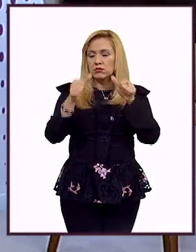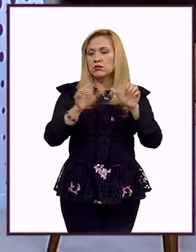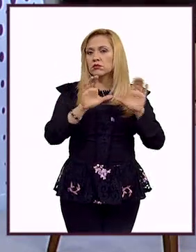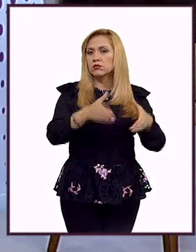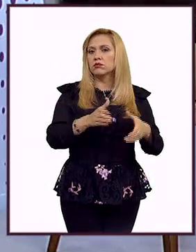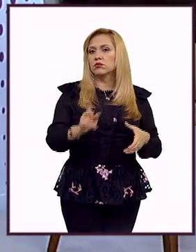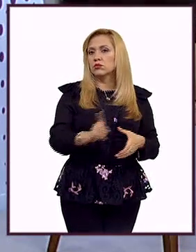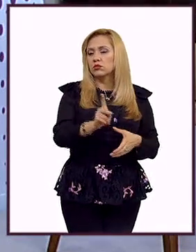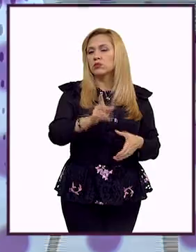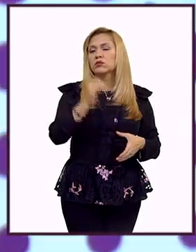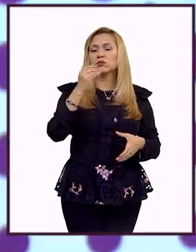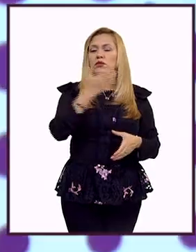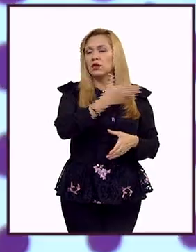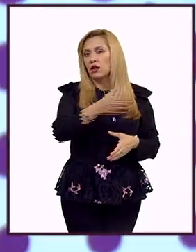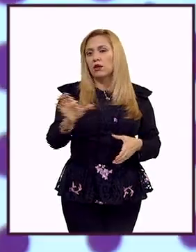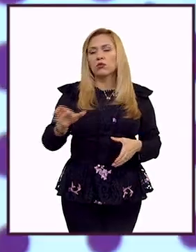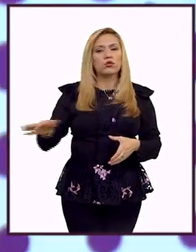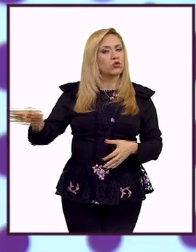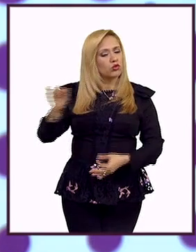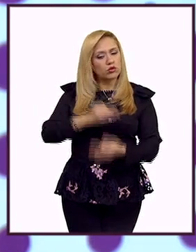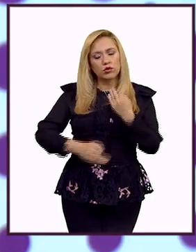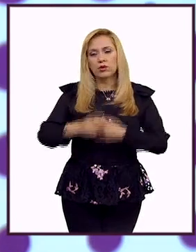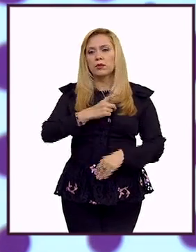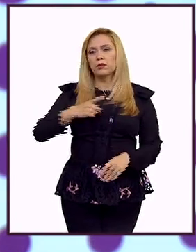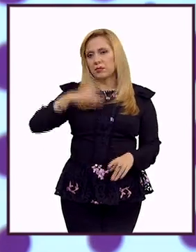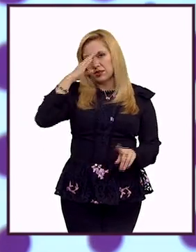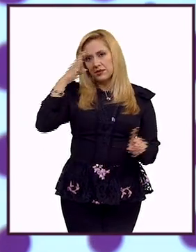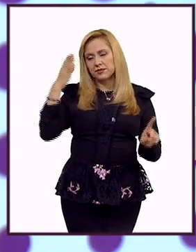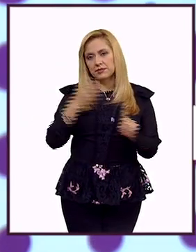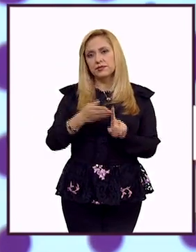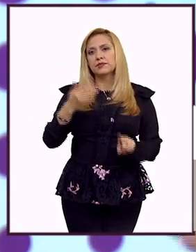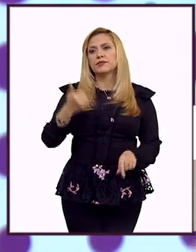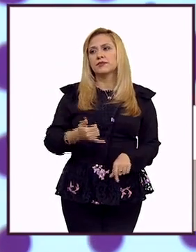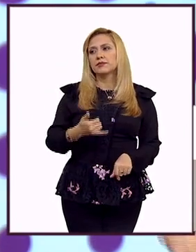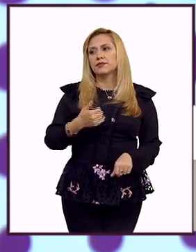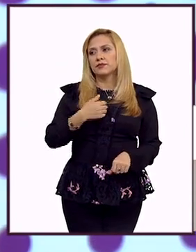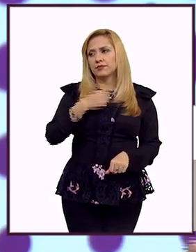sino que es un tema que nos compete a todos y todos debemos pensar en eso. Y lo digo